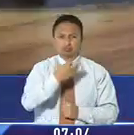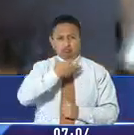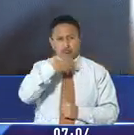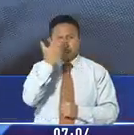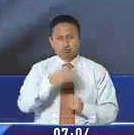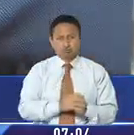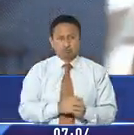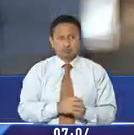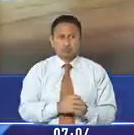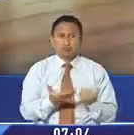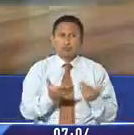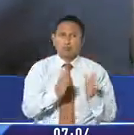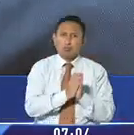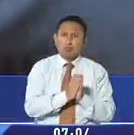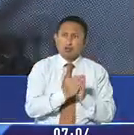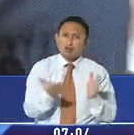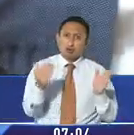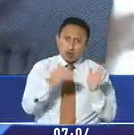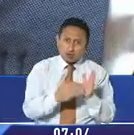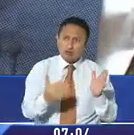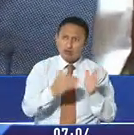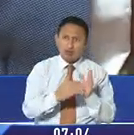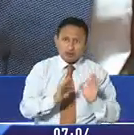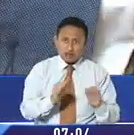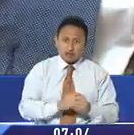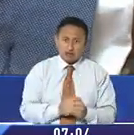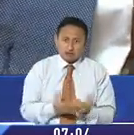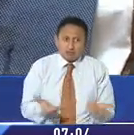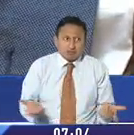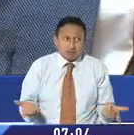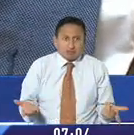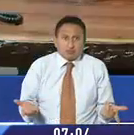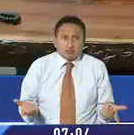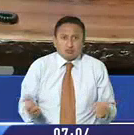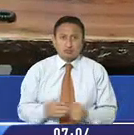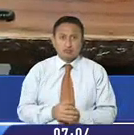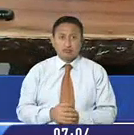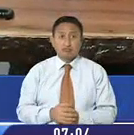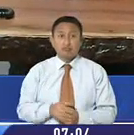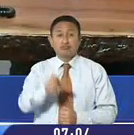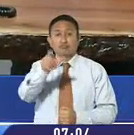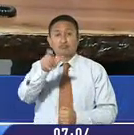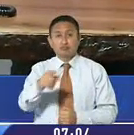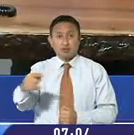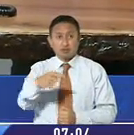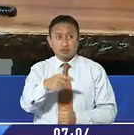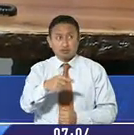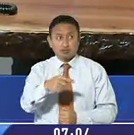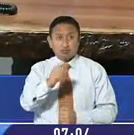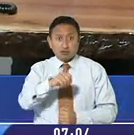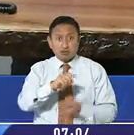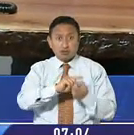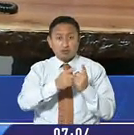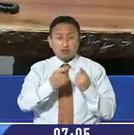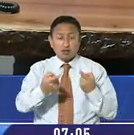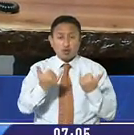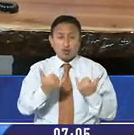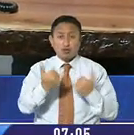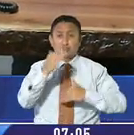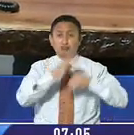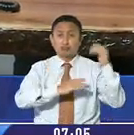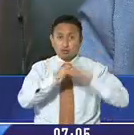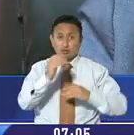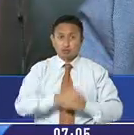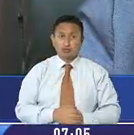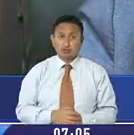de apelación no pueda instalarse, ya que este recurso, algunos podría cambiar la suerte al declarárseles inocentes.